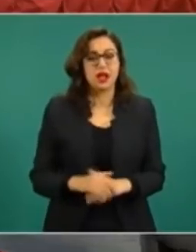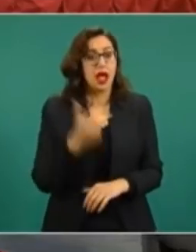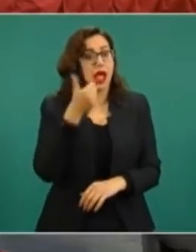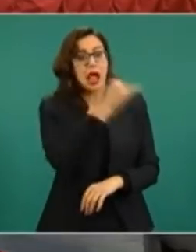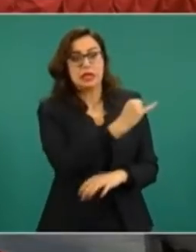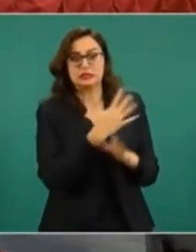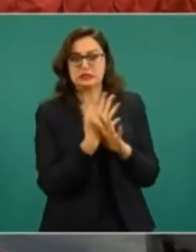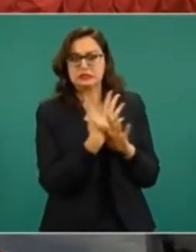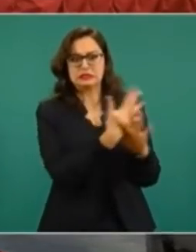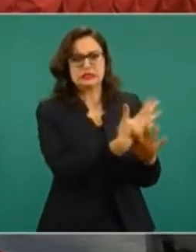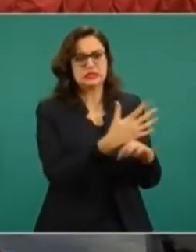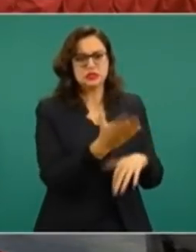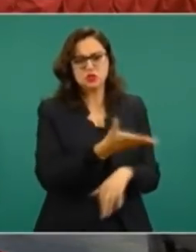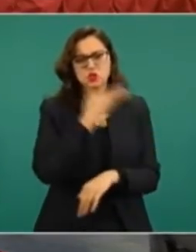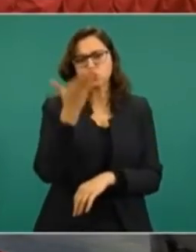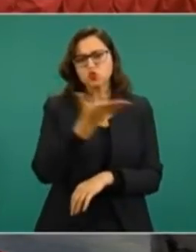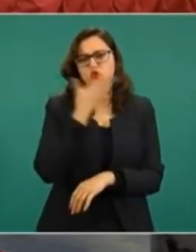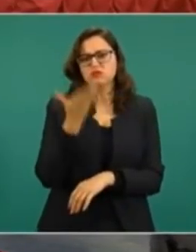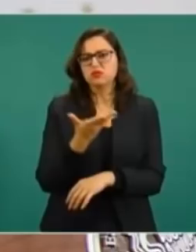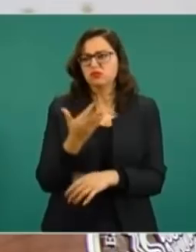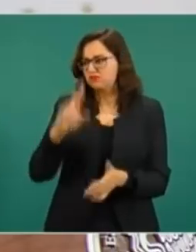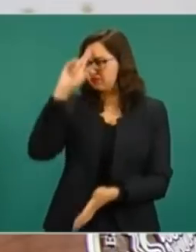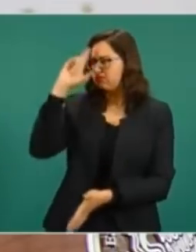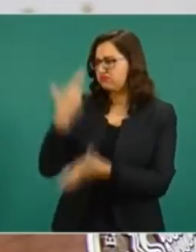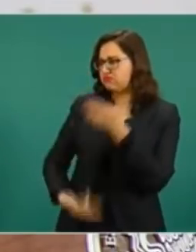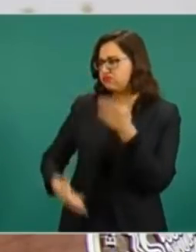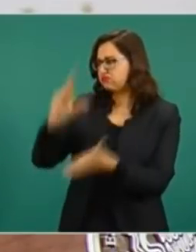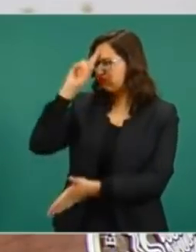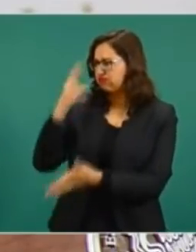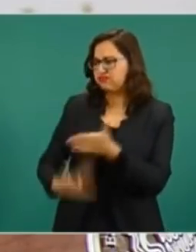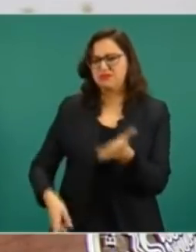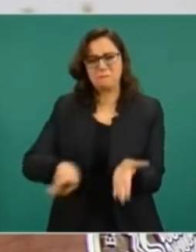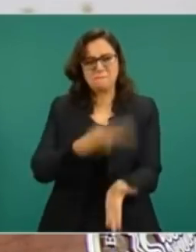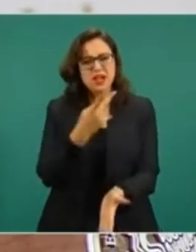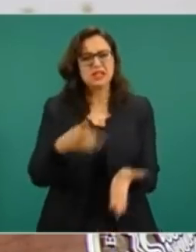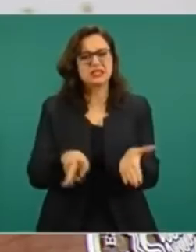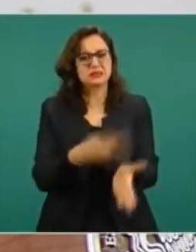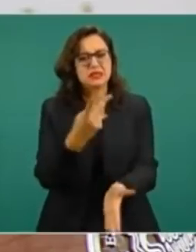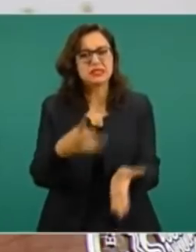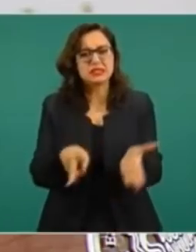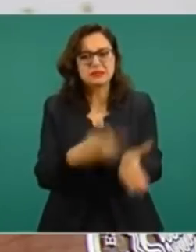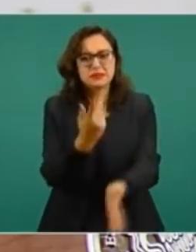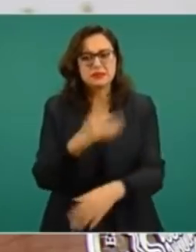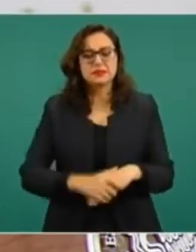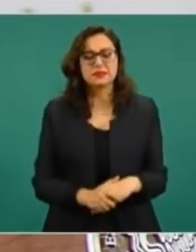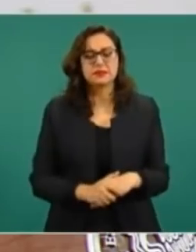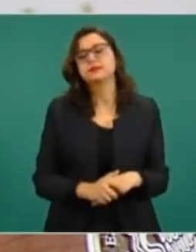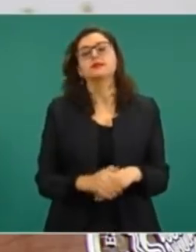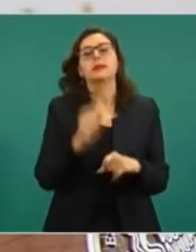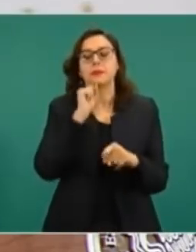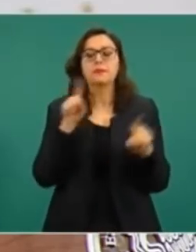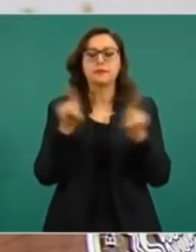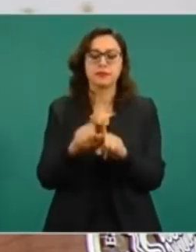Mucha falta de respeto a nuestra soberanía. Ese operativo rápido y